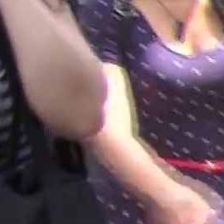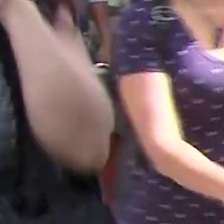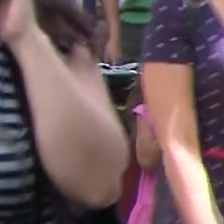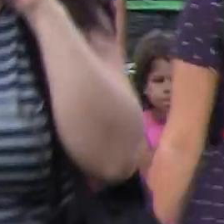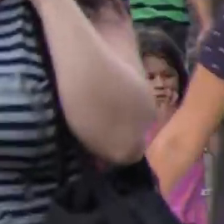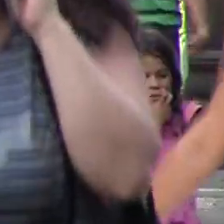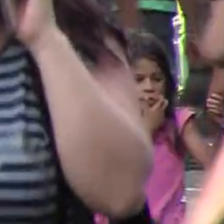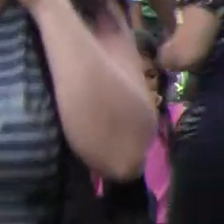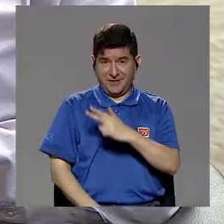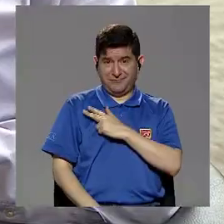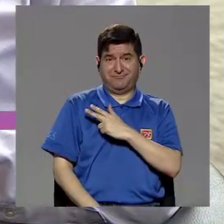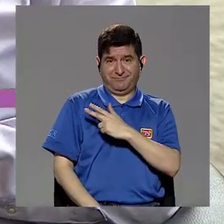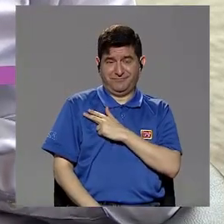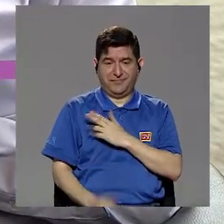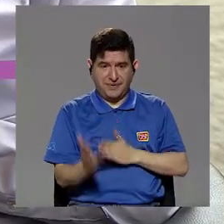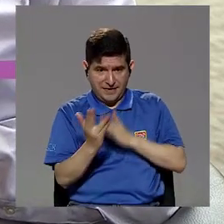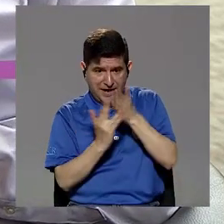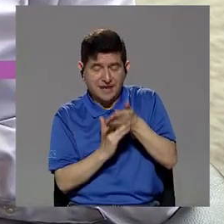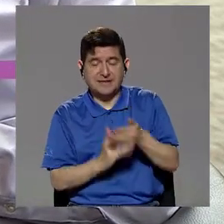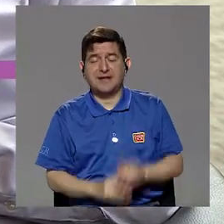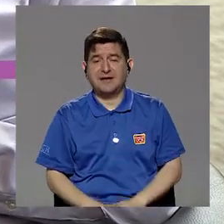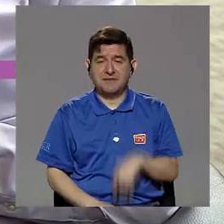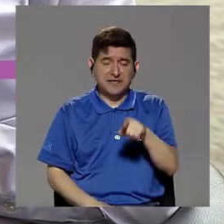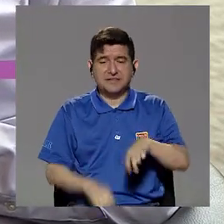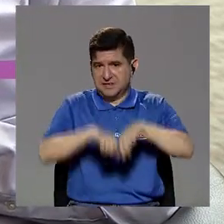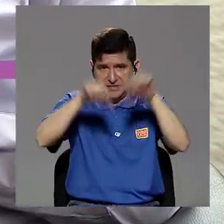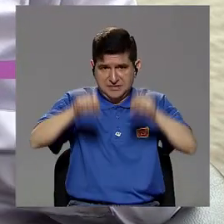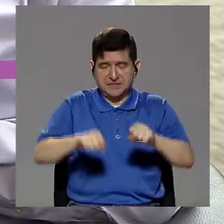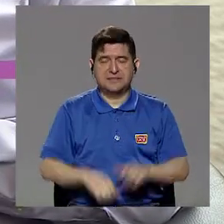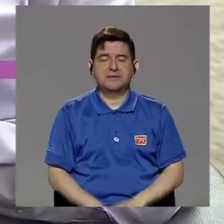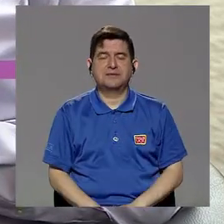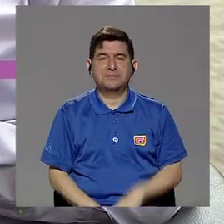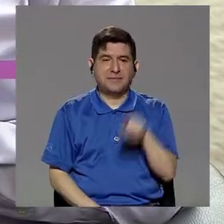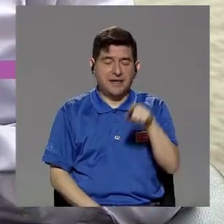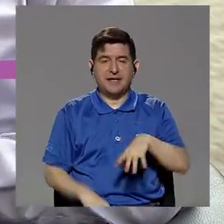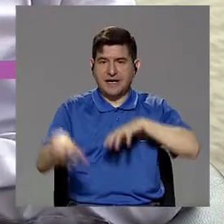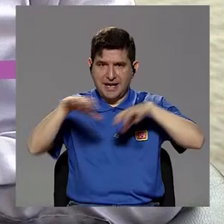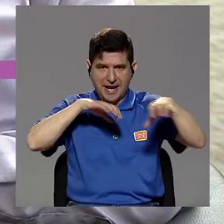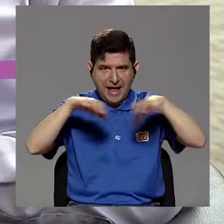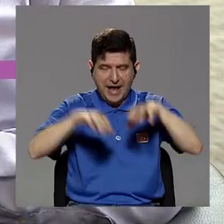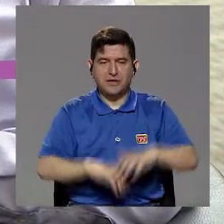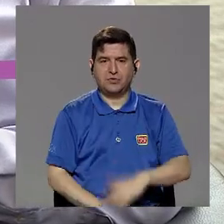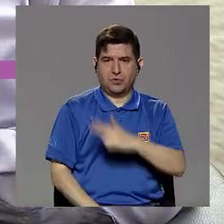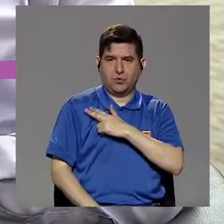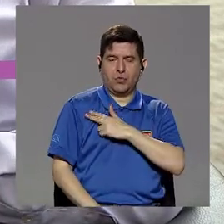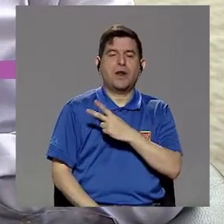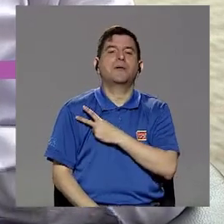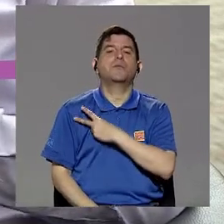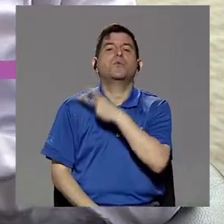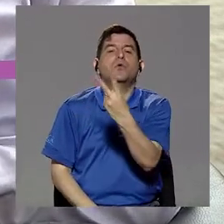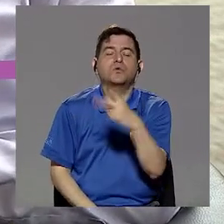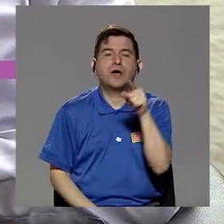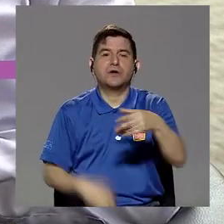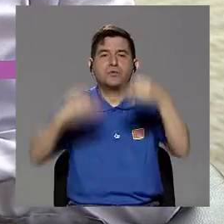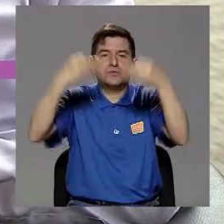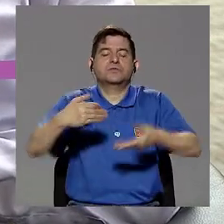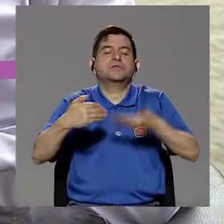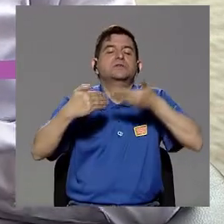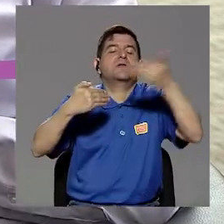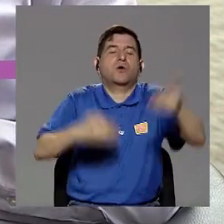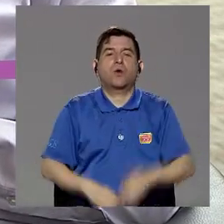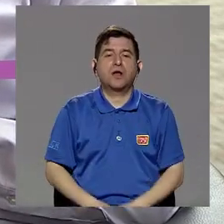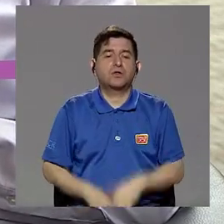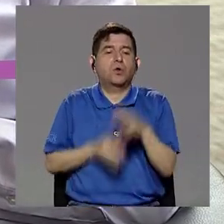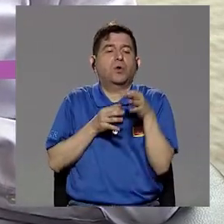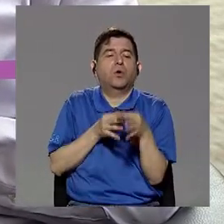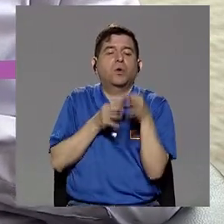orina a través de la uretra, ¿verdad? Recordemos que orinar es un acto voluntario, o sea, nosotros decidimos cuándo vamos a orinar,